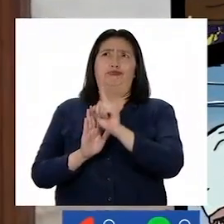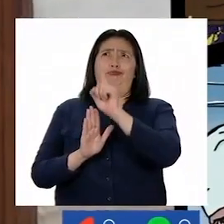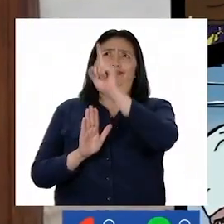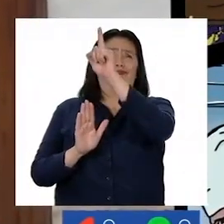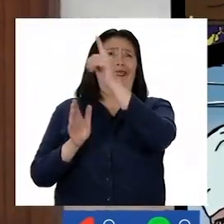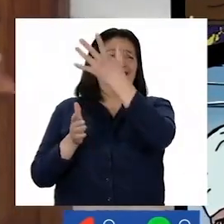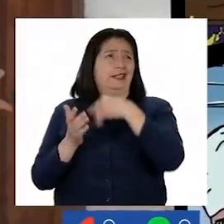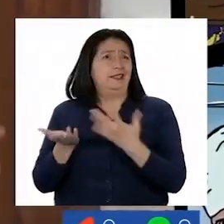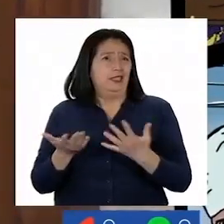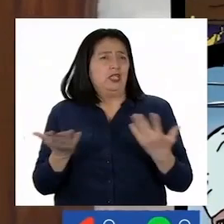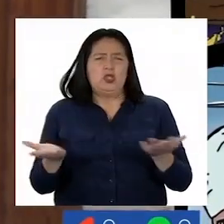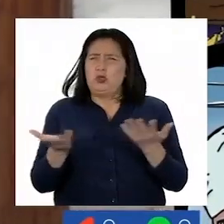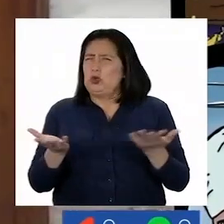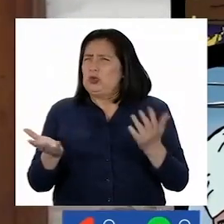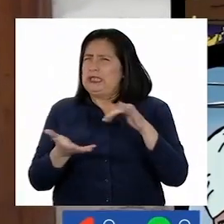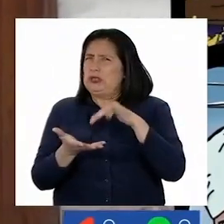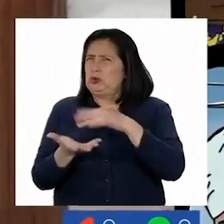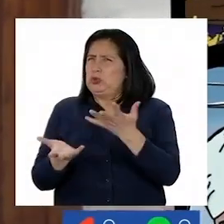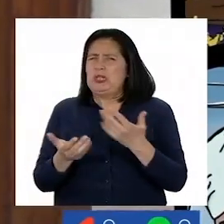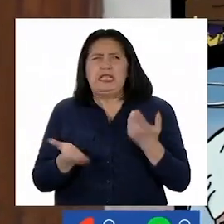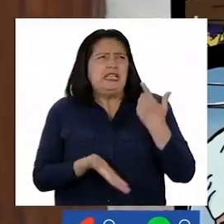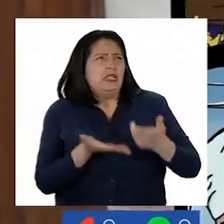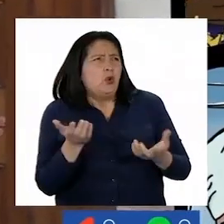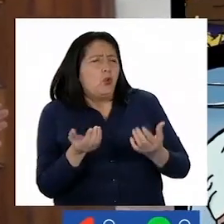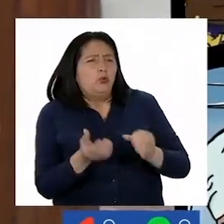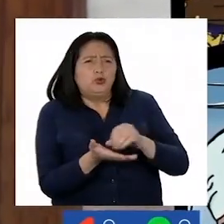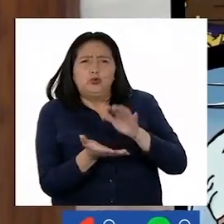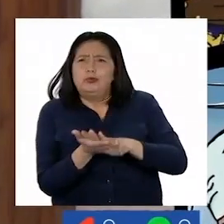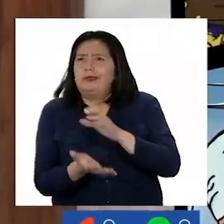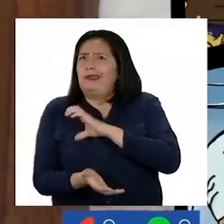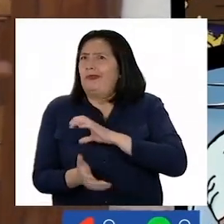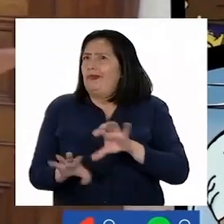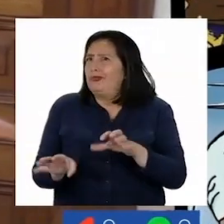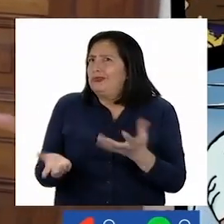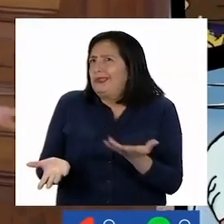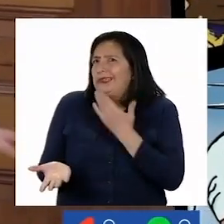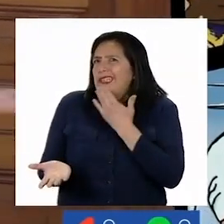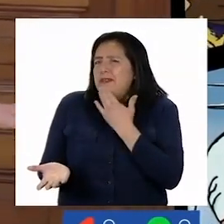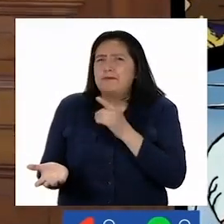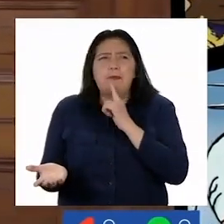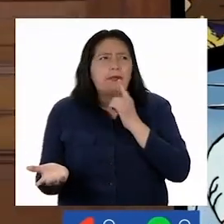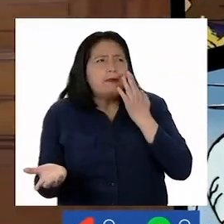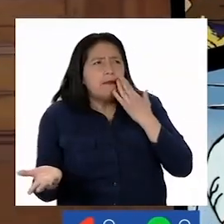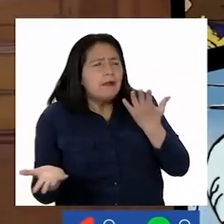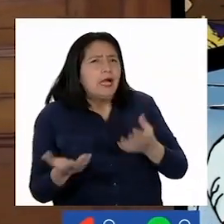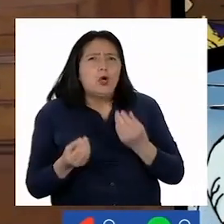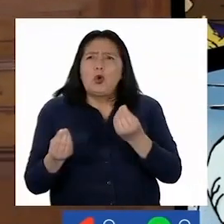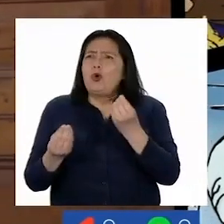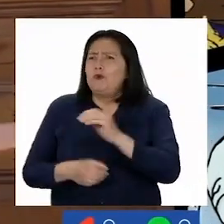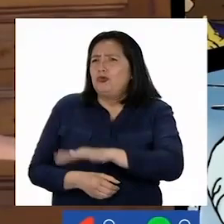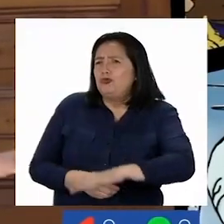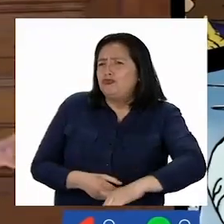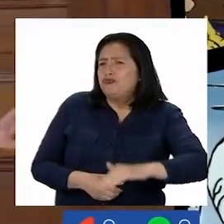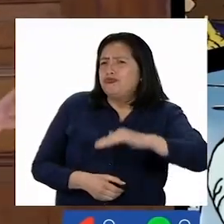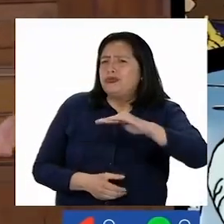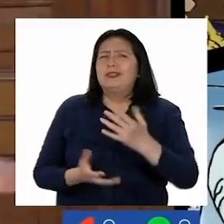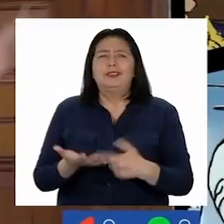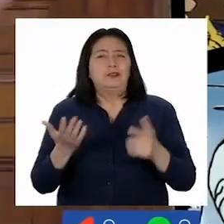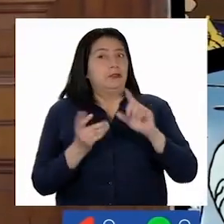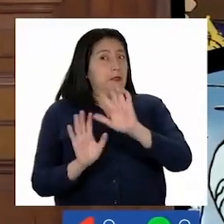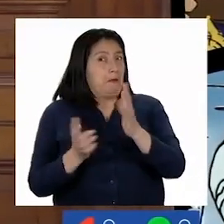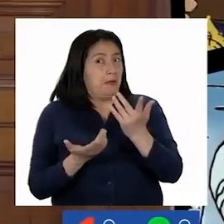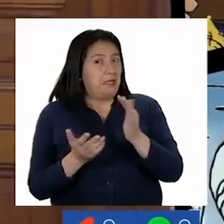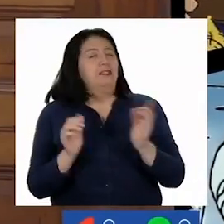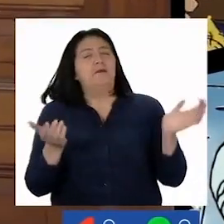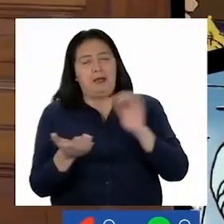América. ¿Quieres saber dónde estudió? ¿Cuál fue su nota en conducta? ¿Quiénes fueron sus padres o cómo fue su infancia? Entonces no esperemos